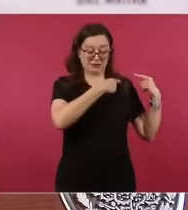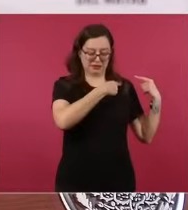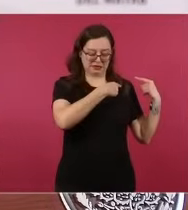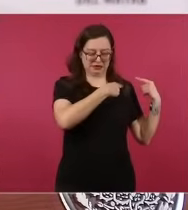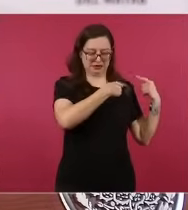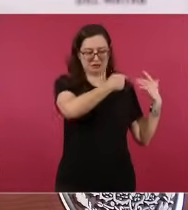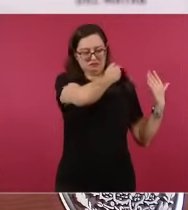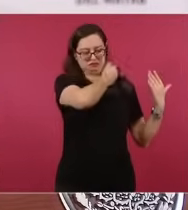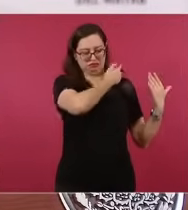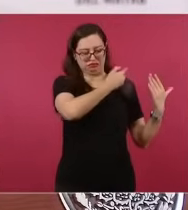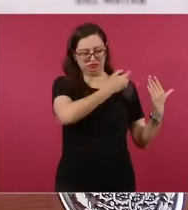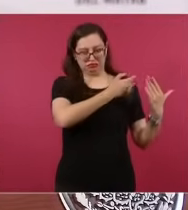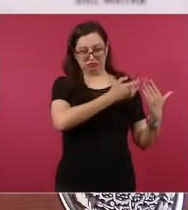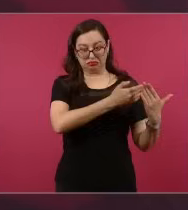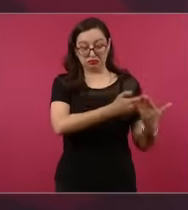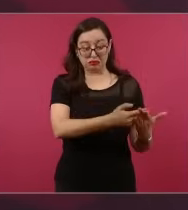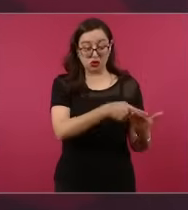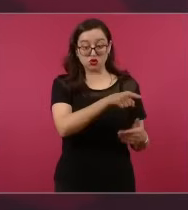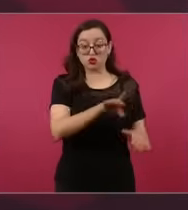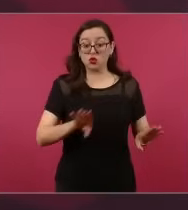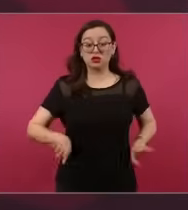pueblo.